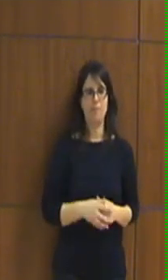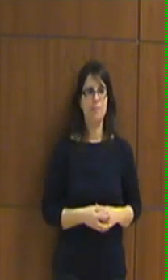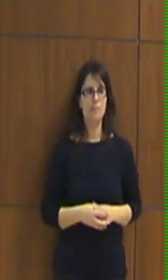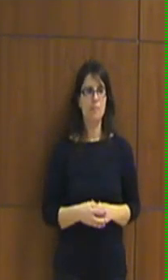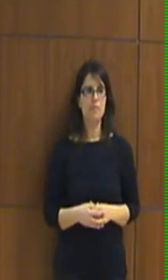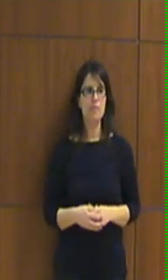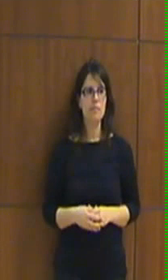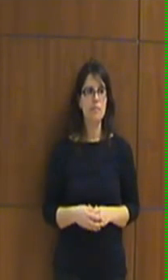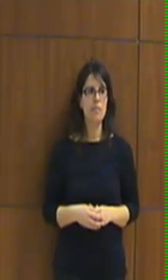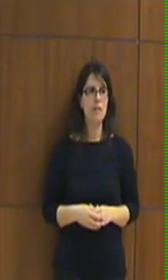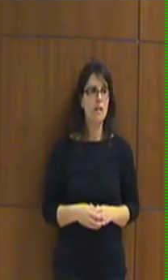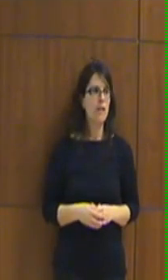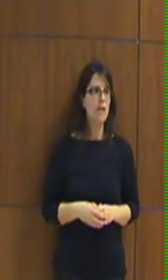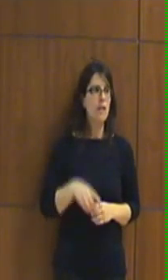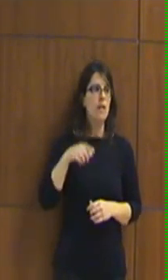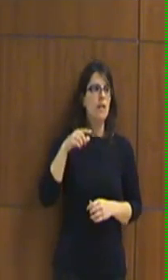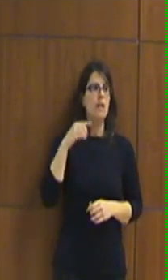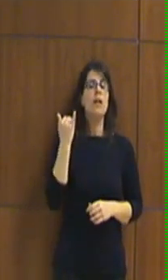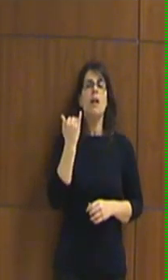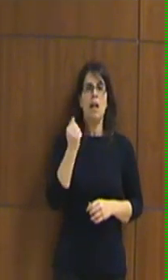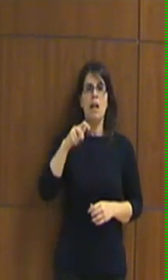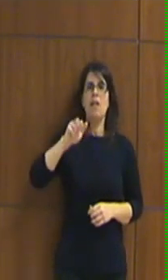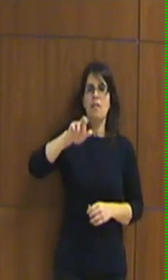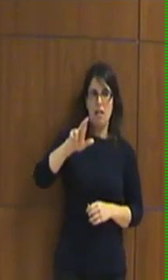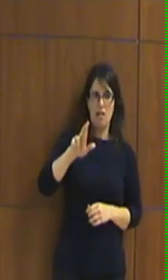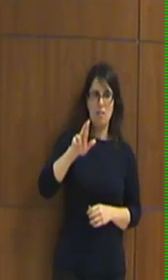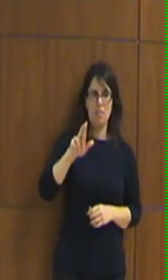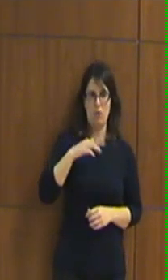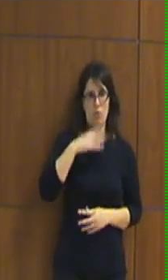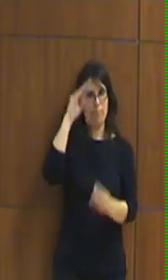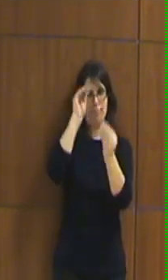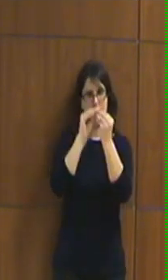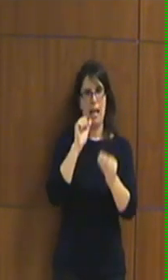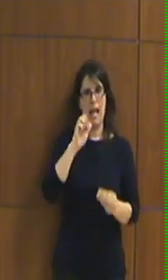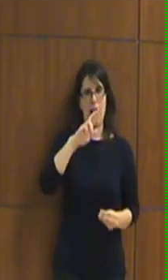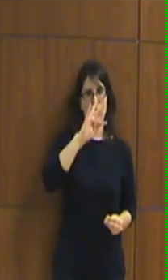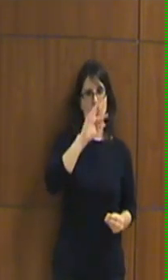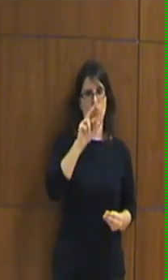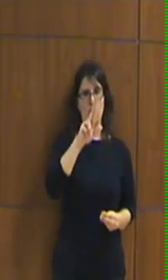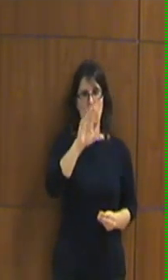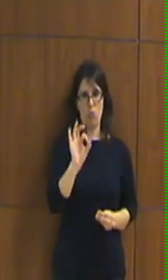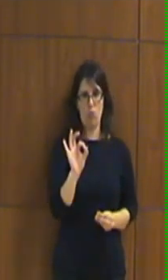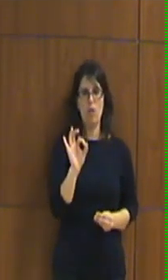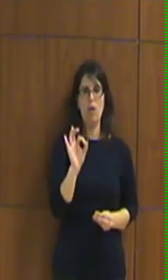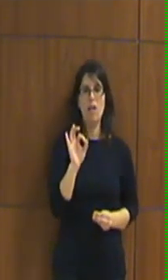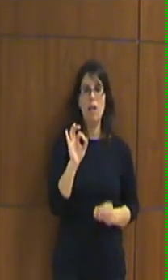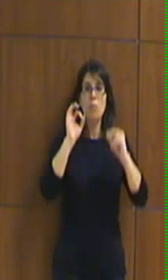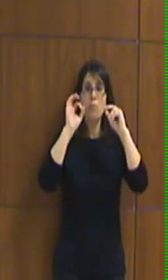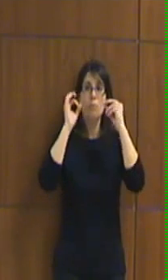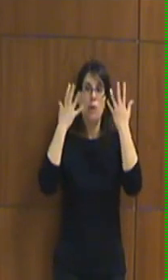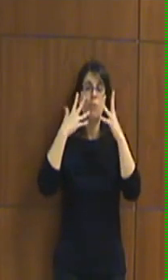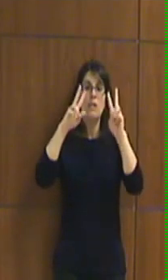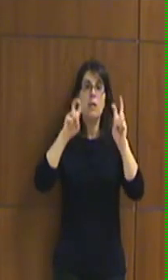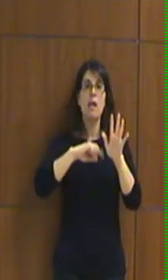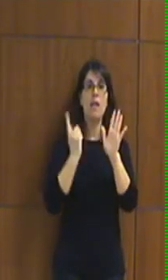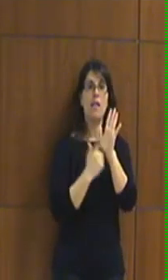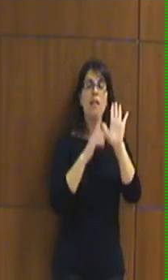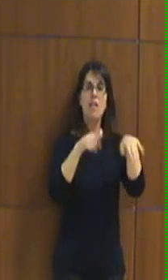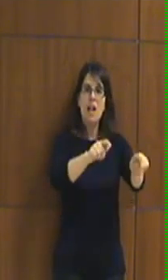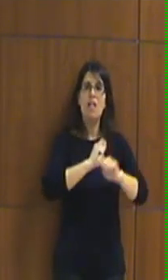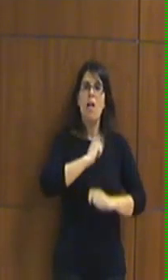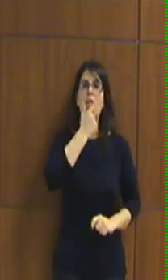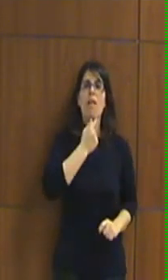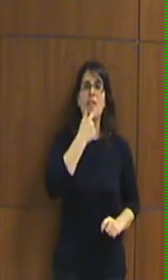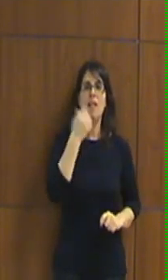Yo ahí estoy de acuerdo con Arturo que, bueno, que el tema de... Lo que pasa es que el tema de las leyes lo que han facilitado es que al final una empresa tenga